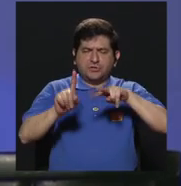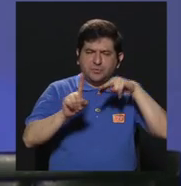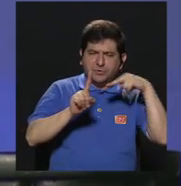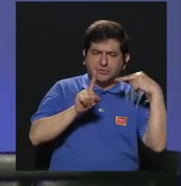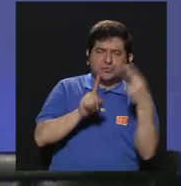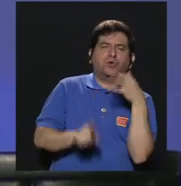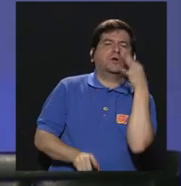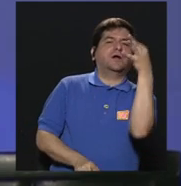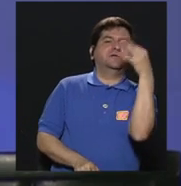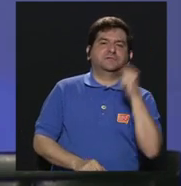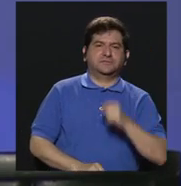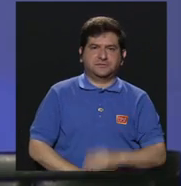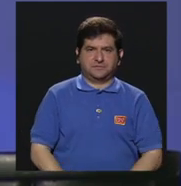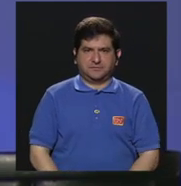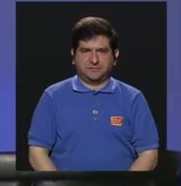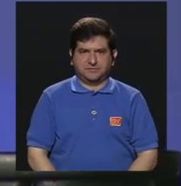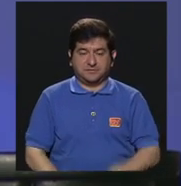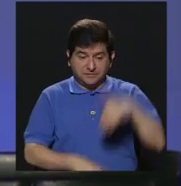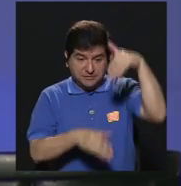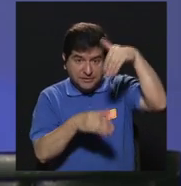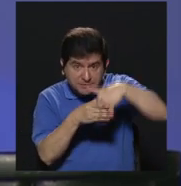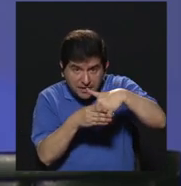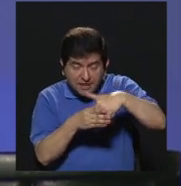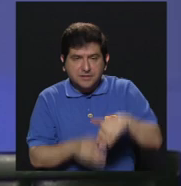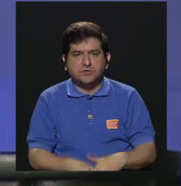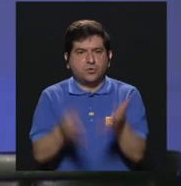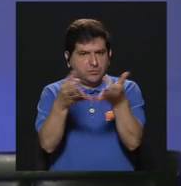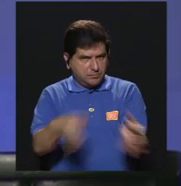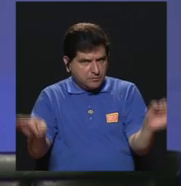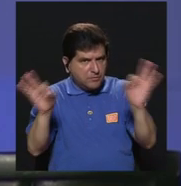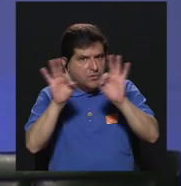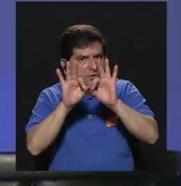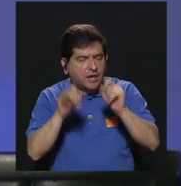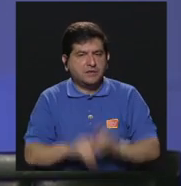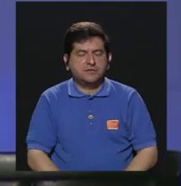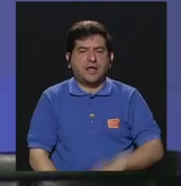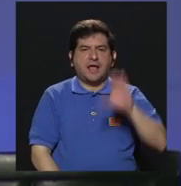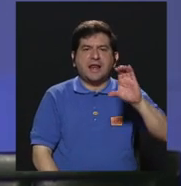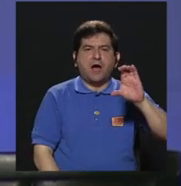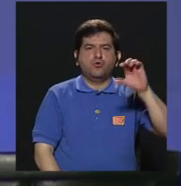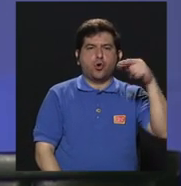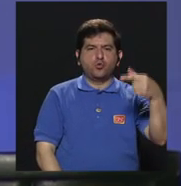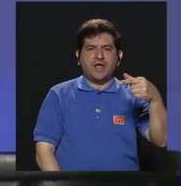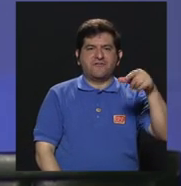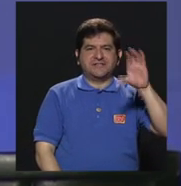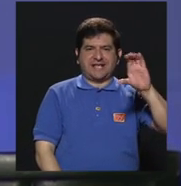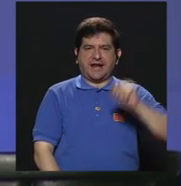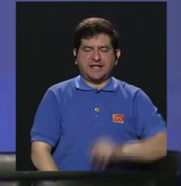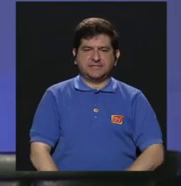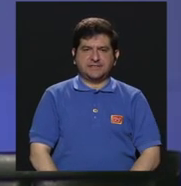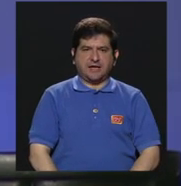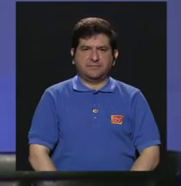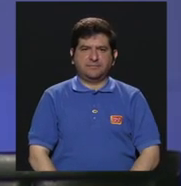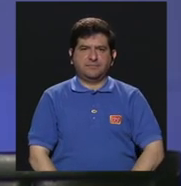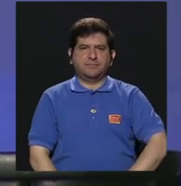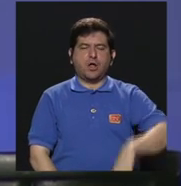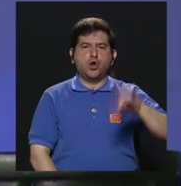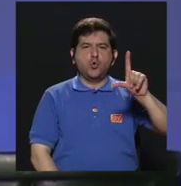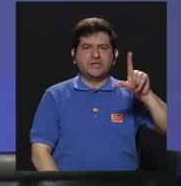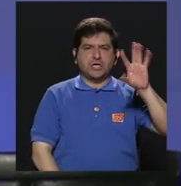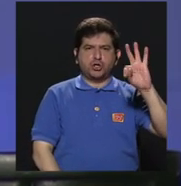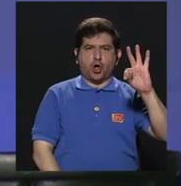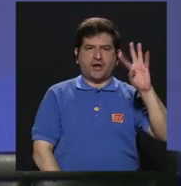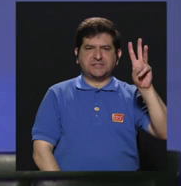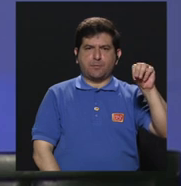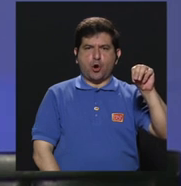visionarios, dentro de la cual destacan Claudio Gutiérrez Carranza, Luis Torres